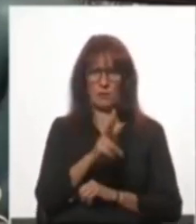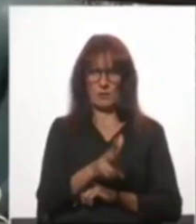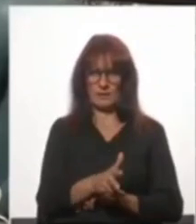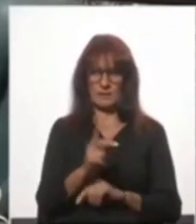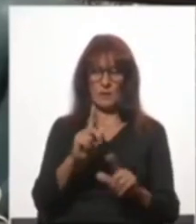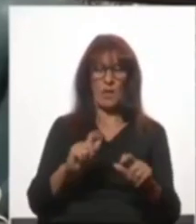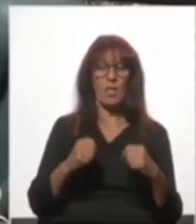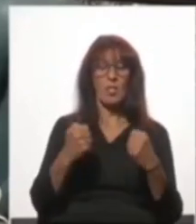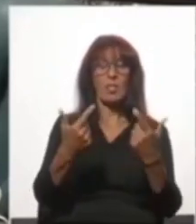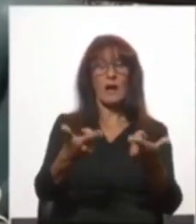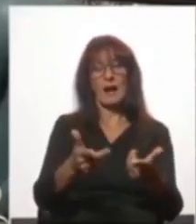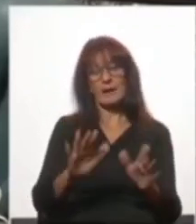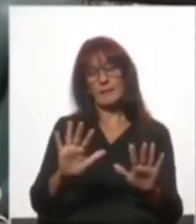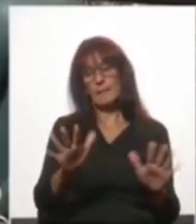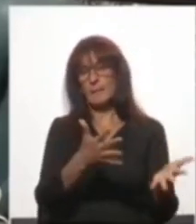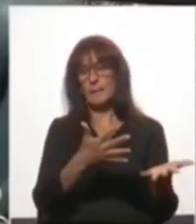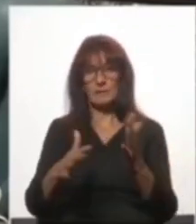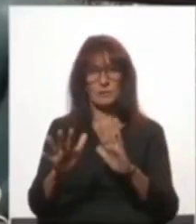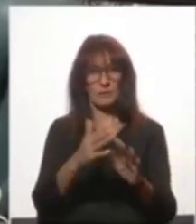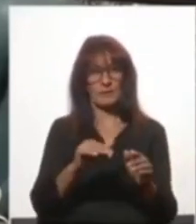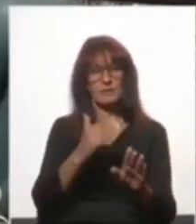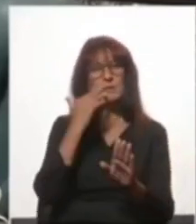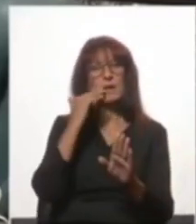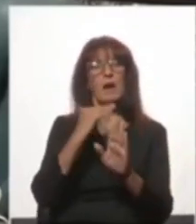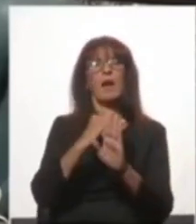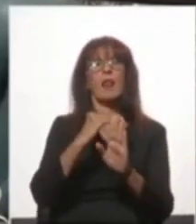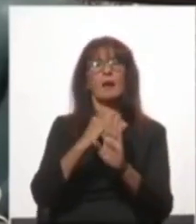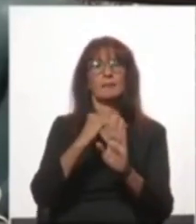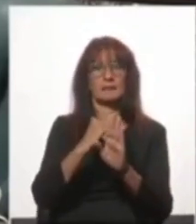da aproximadamente para la mitad de eso,